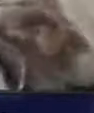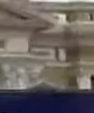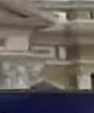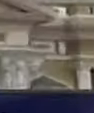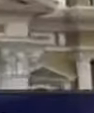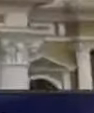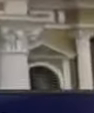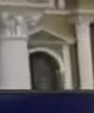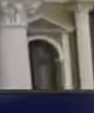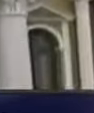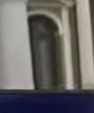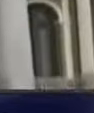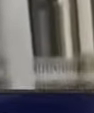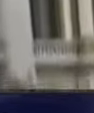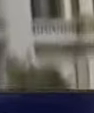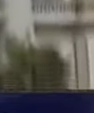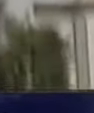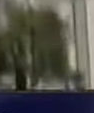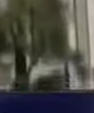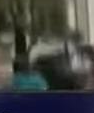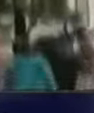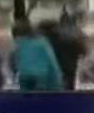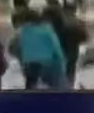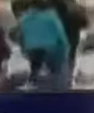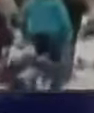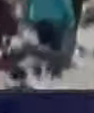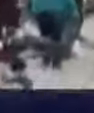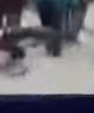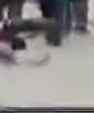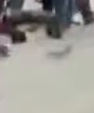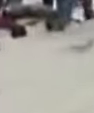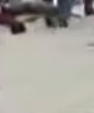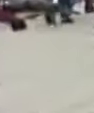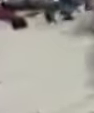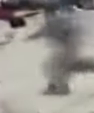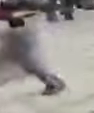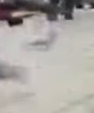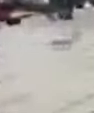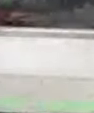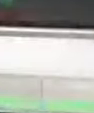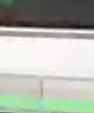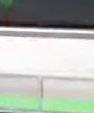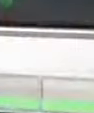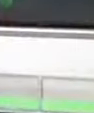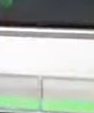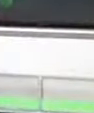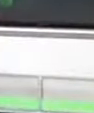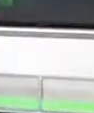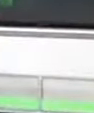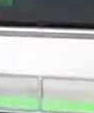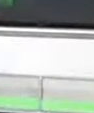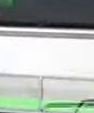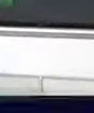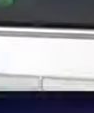y ampliar la cobertura de servicios básicos para los ciudadanos. Vamos a la pausa en Impacto Económico.